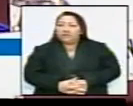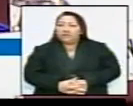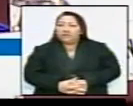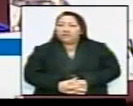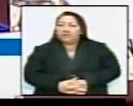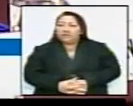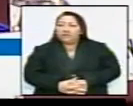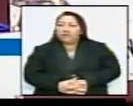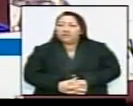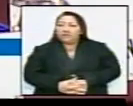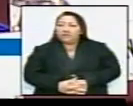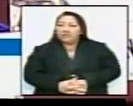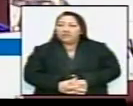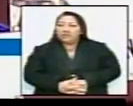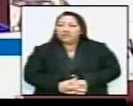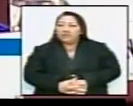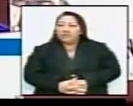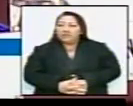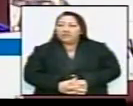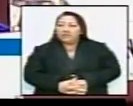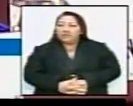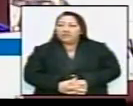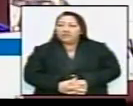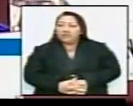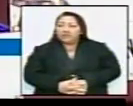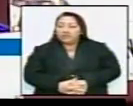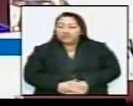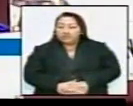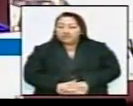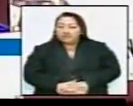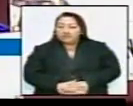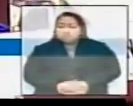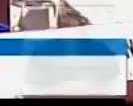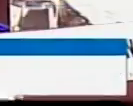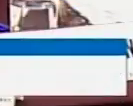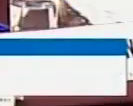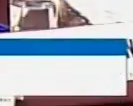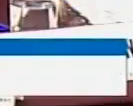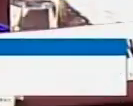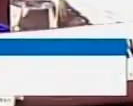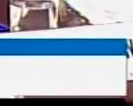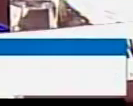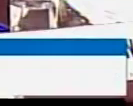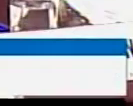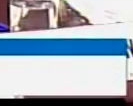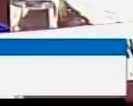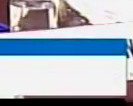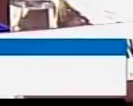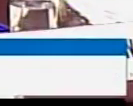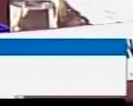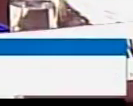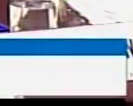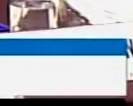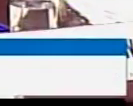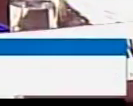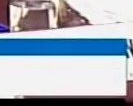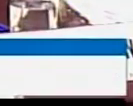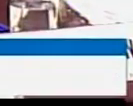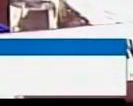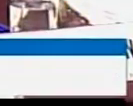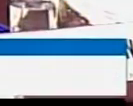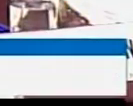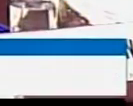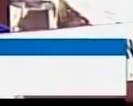primarias y un escenario sin elecciones primarias, para ver si vamos a cumplir con ese cronograma. Porque me preguntaba, ¿qué pasa